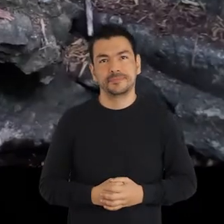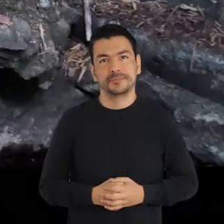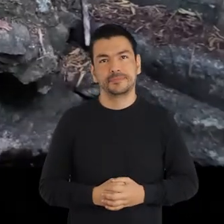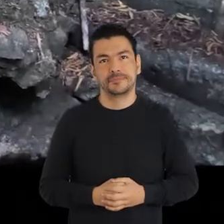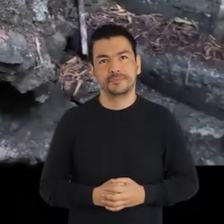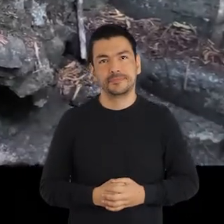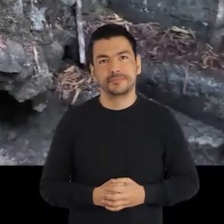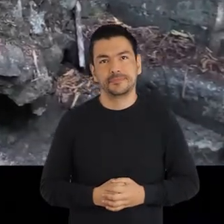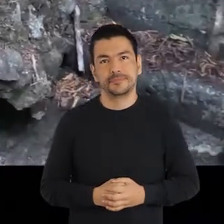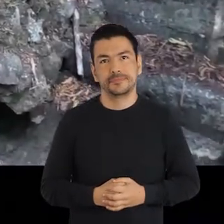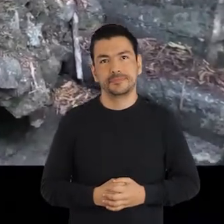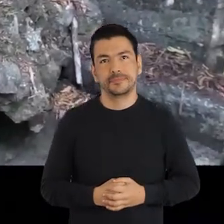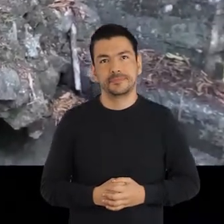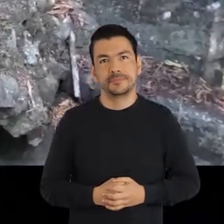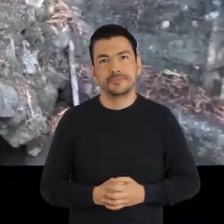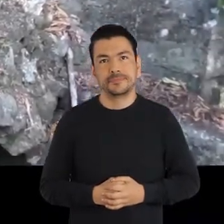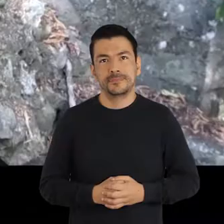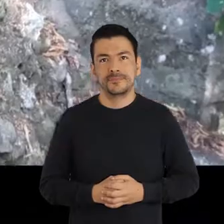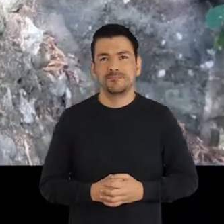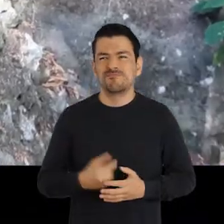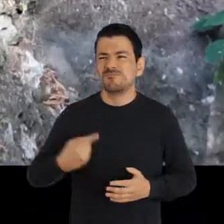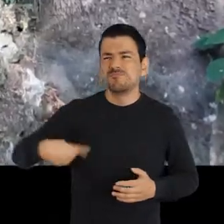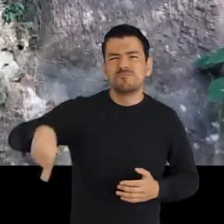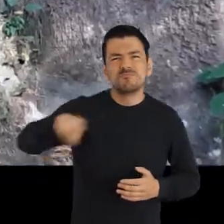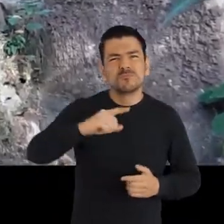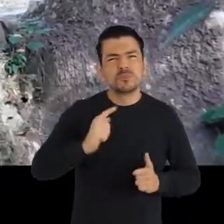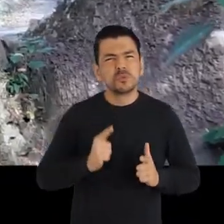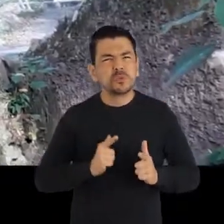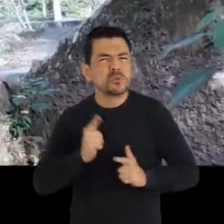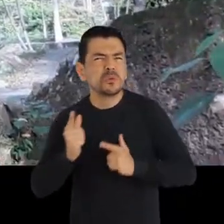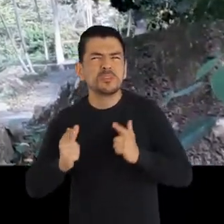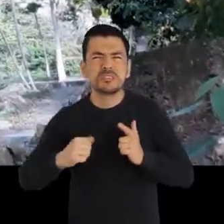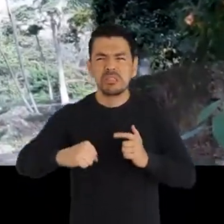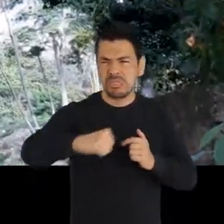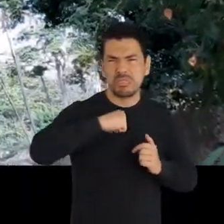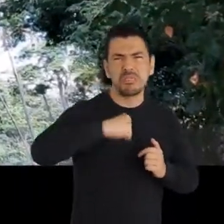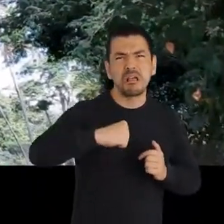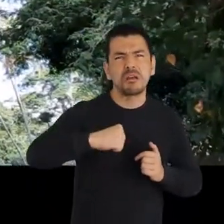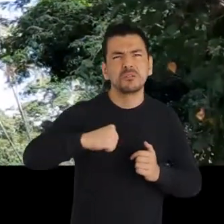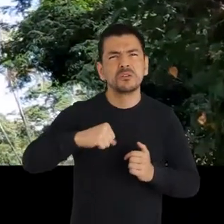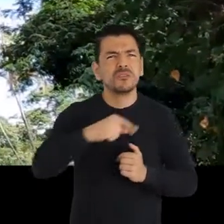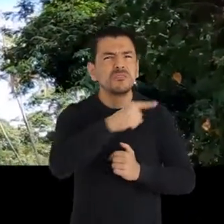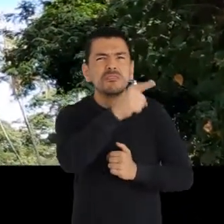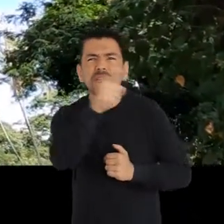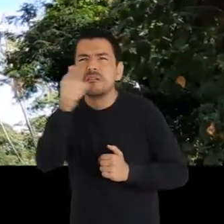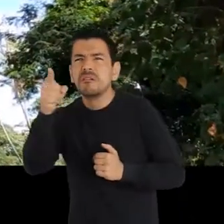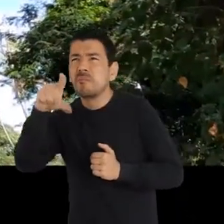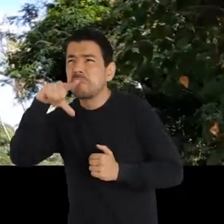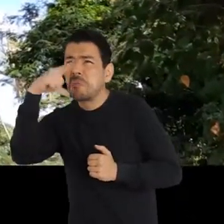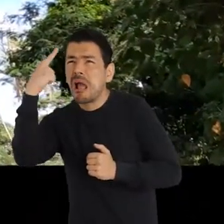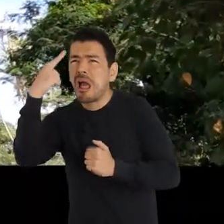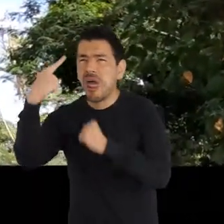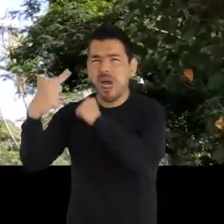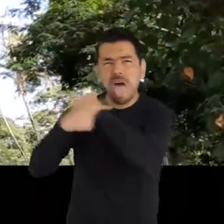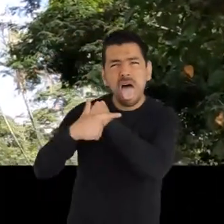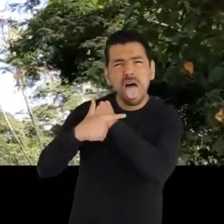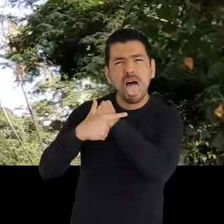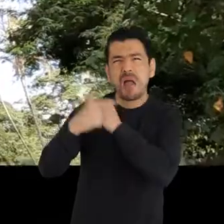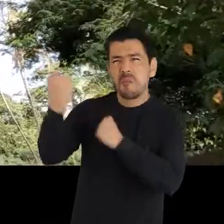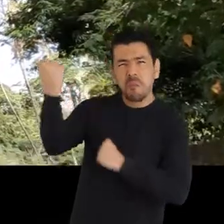Luchamos hombro a hombro por nuestros derechos y vimos morir a manos de la espada del hombre blanco a nuestros